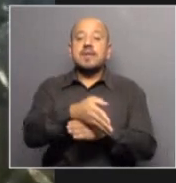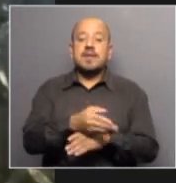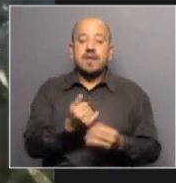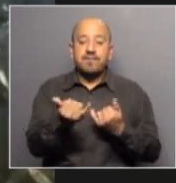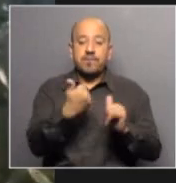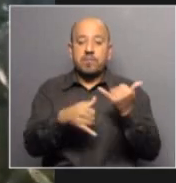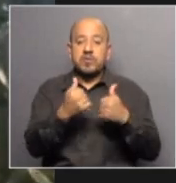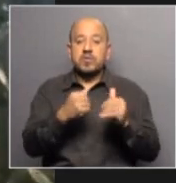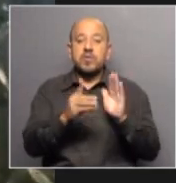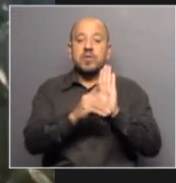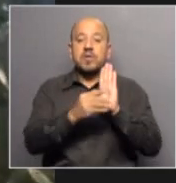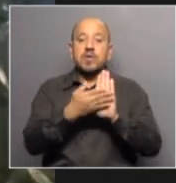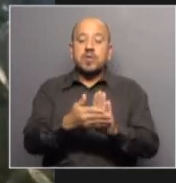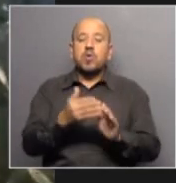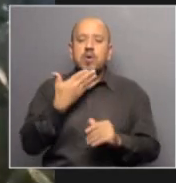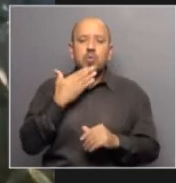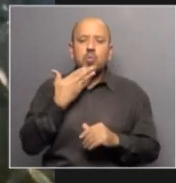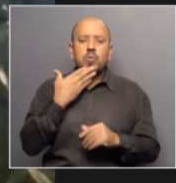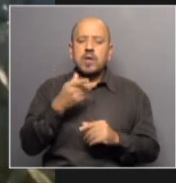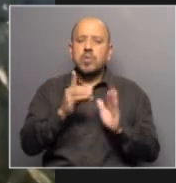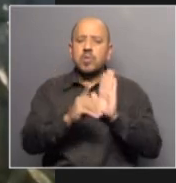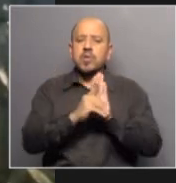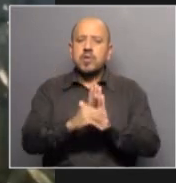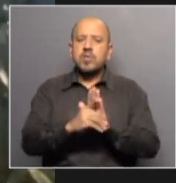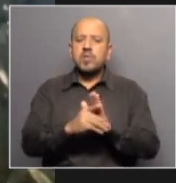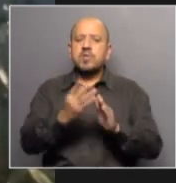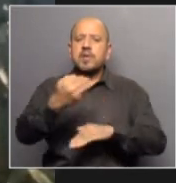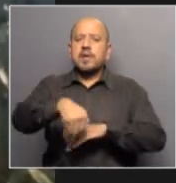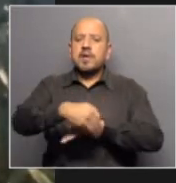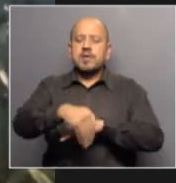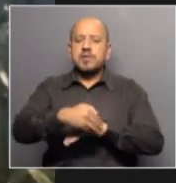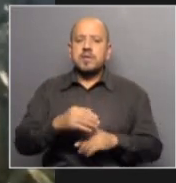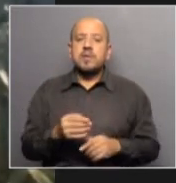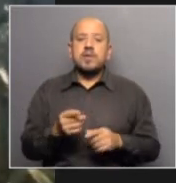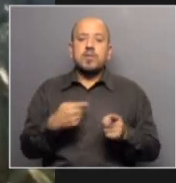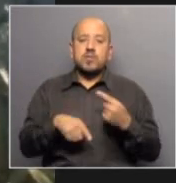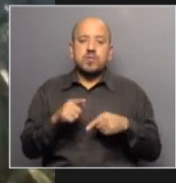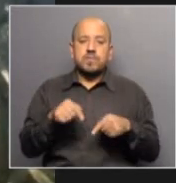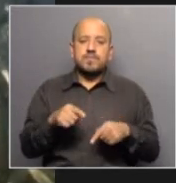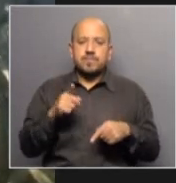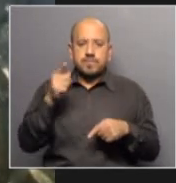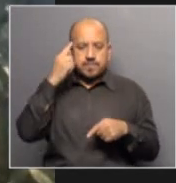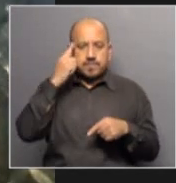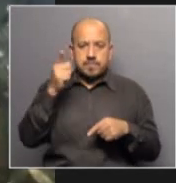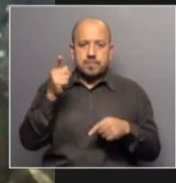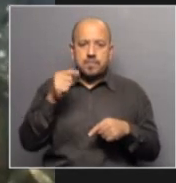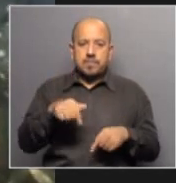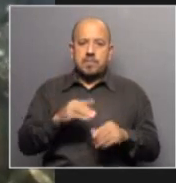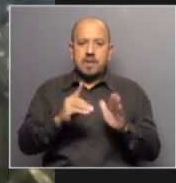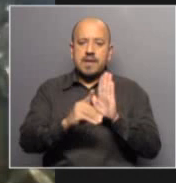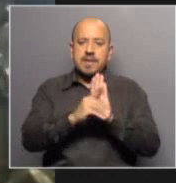en particular pone en duda los datos de domicilio, ¿verdad? En el sentido, ellos interpretan de que no son